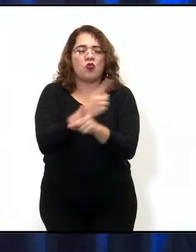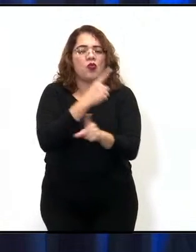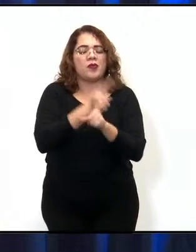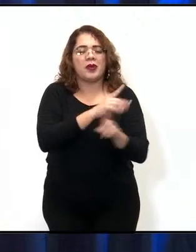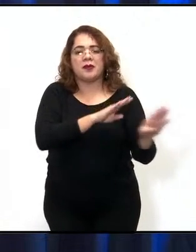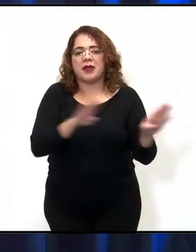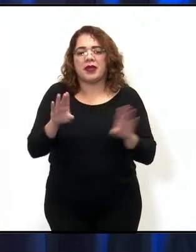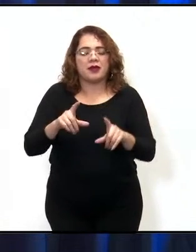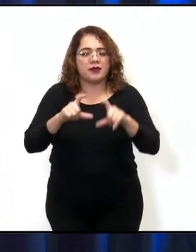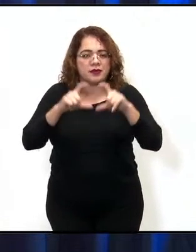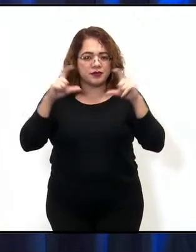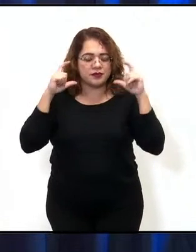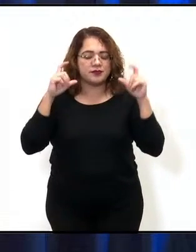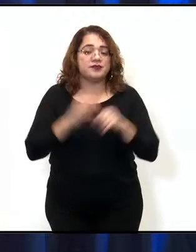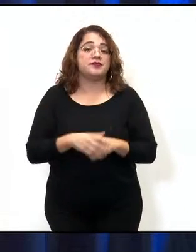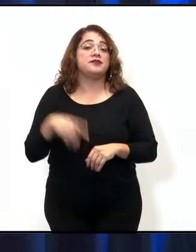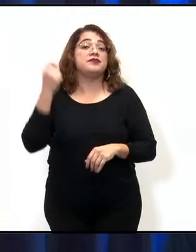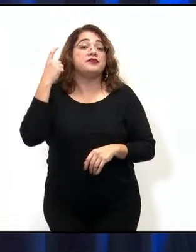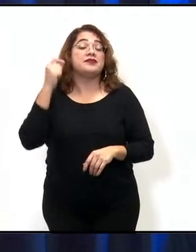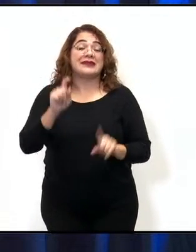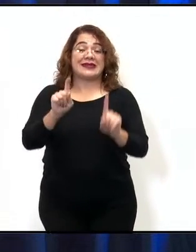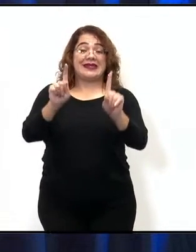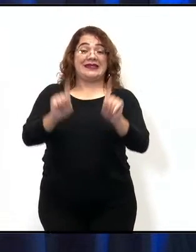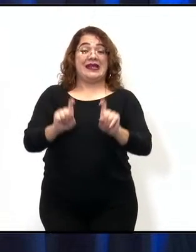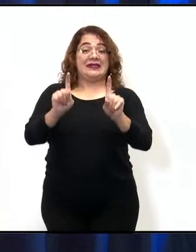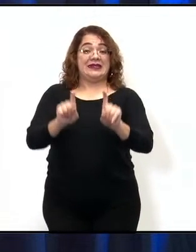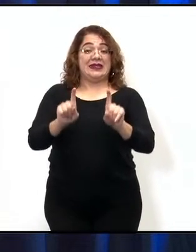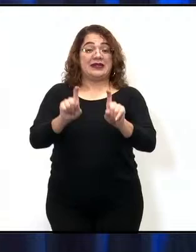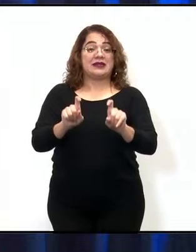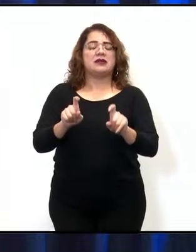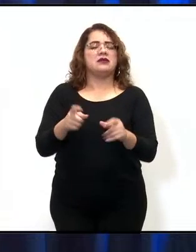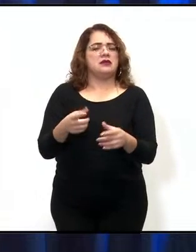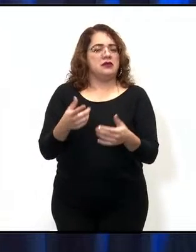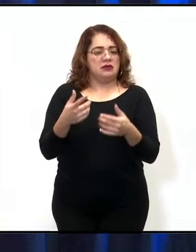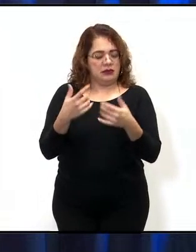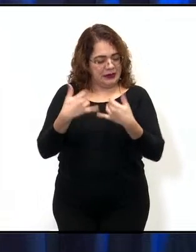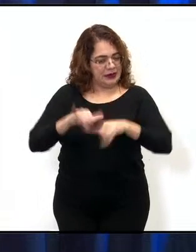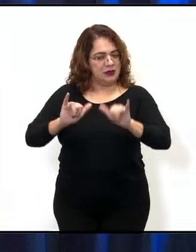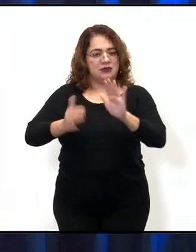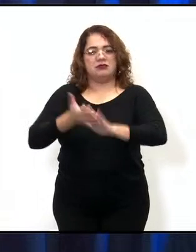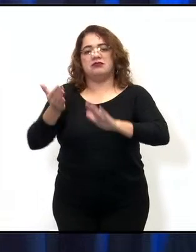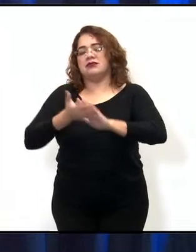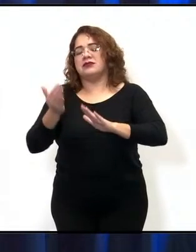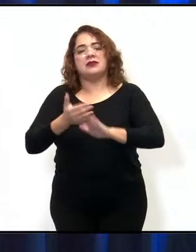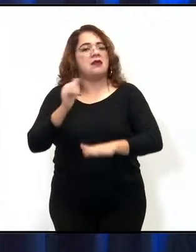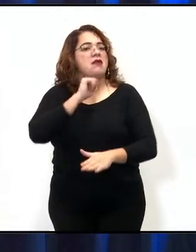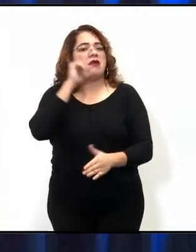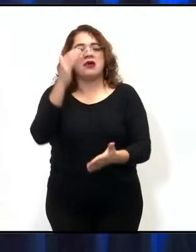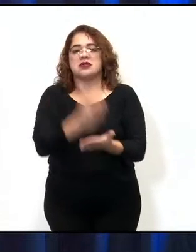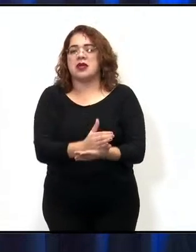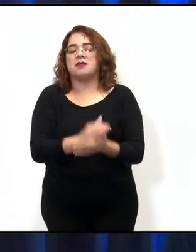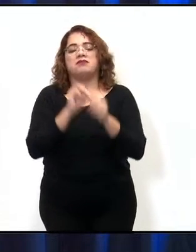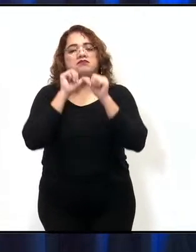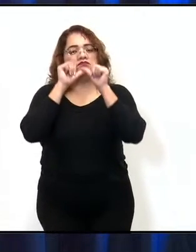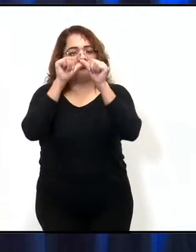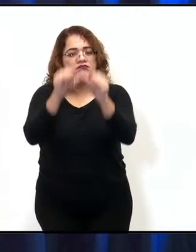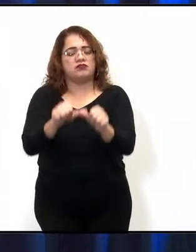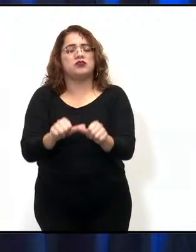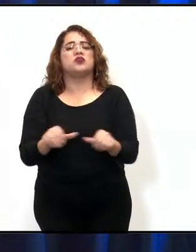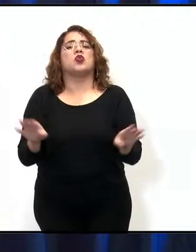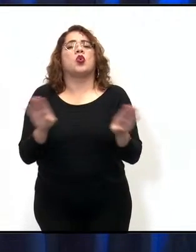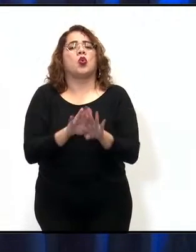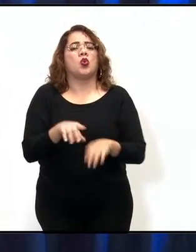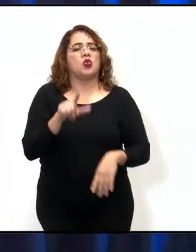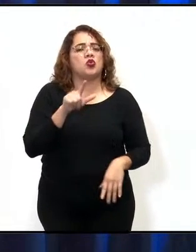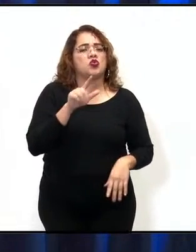Las pruebas siguen siendo una de las principales prioridades y nuestros centros de prueba aquí en la ciudad de Long Beach continúan recibiendo